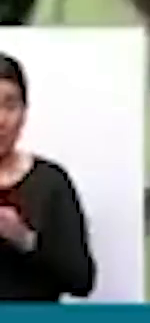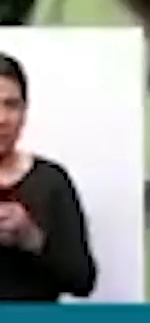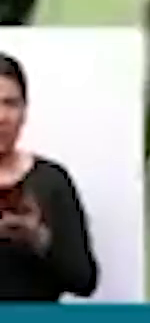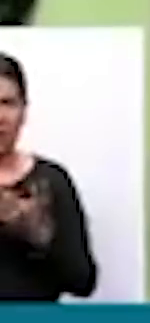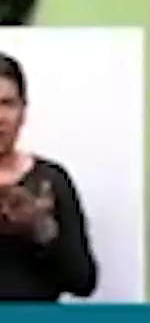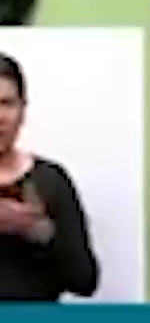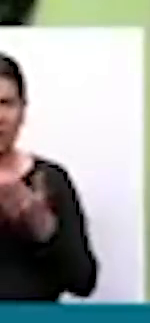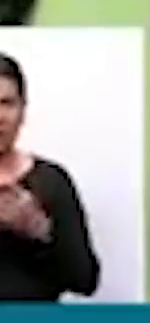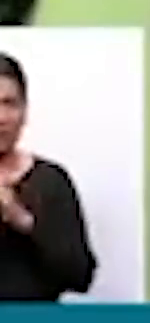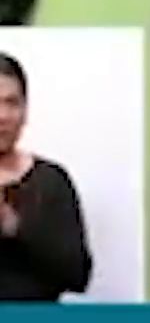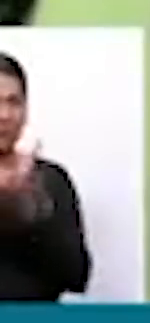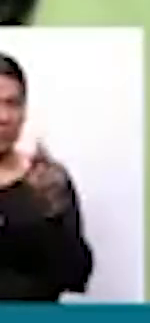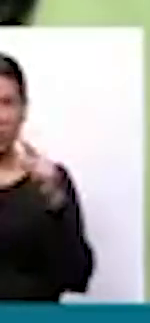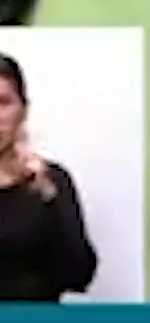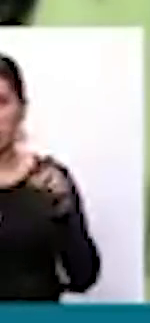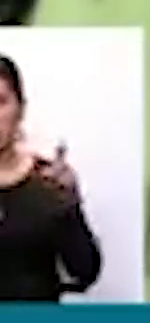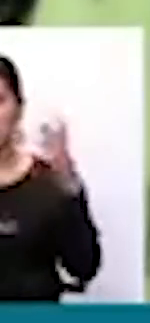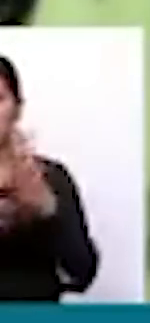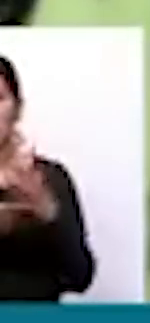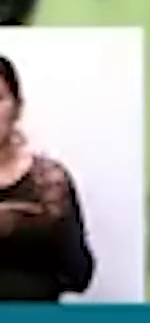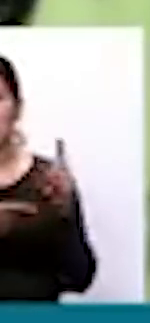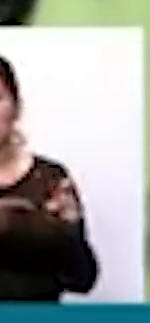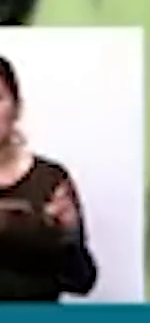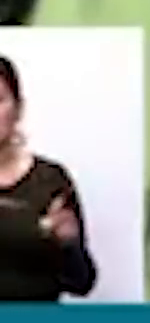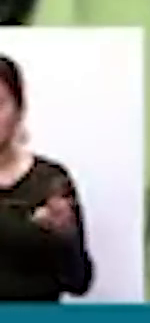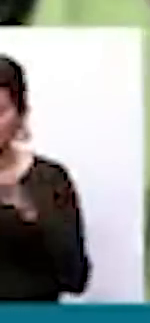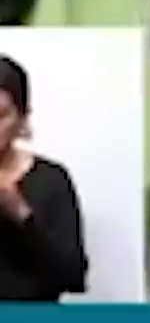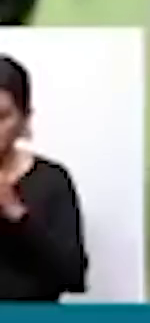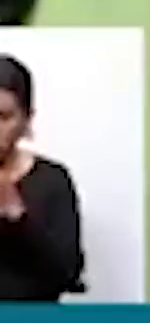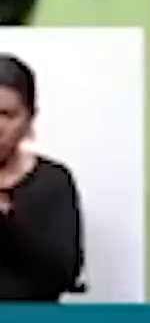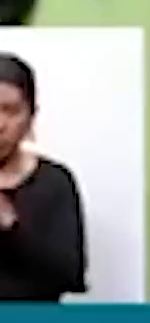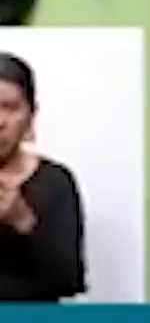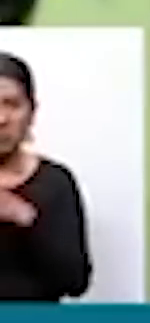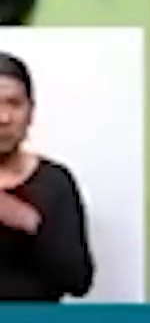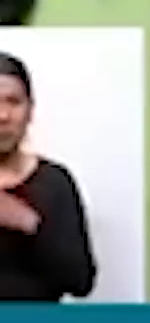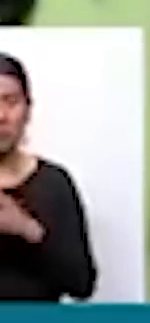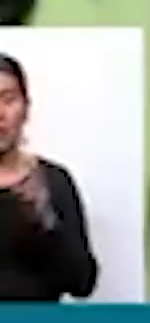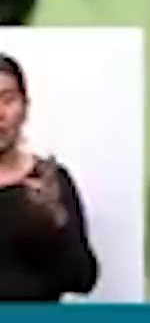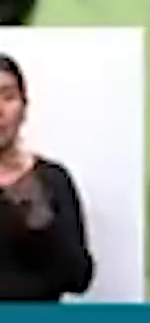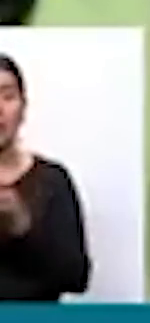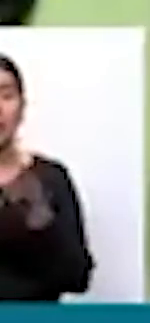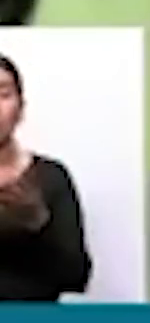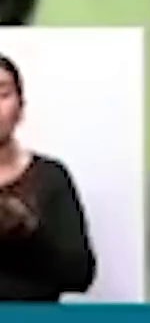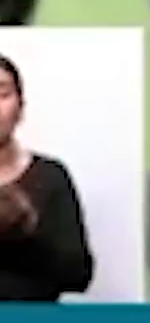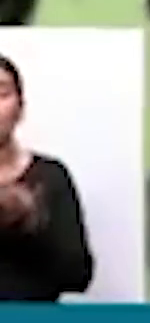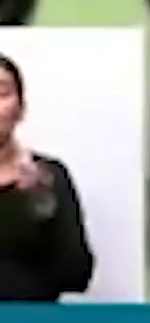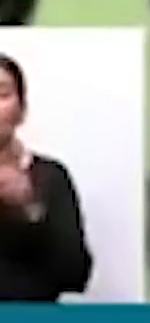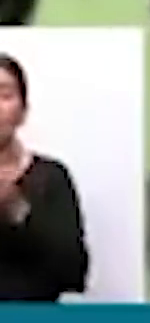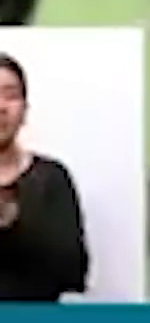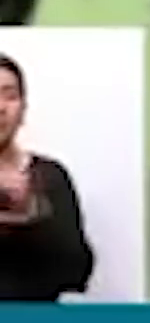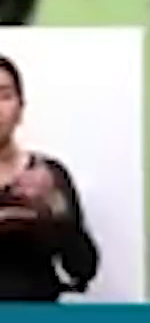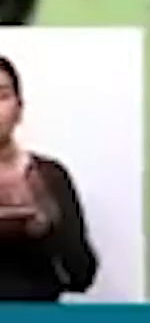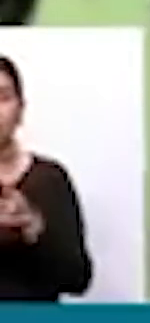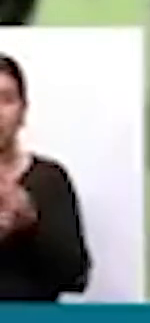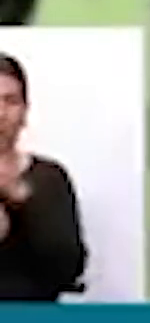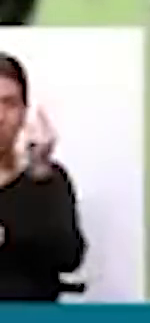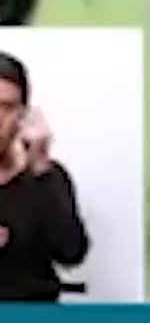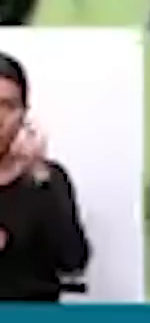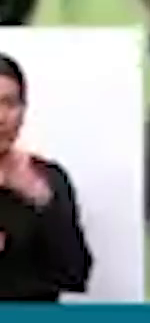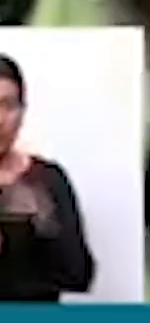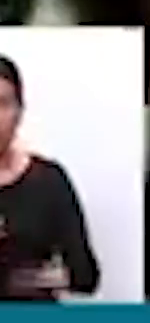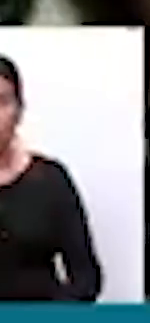no se hubiera entrado ni siquiera al paro. Si el tema central eran los recursos el gobierno ha ofrecido a darlos el